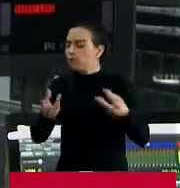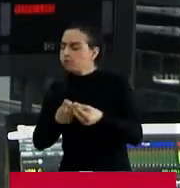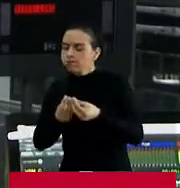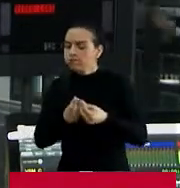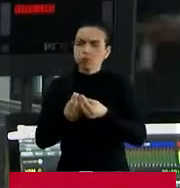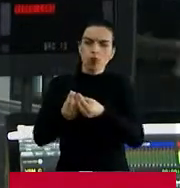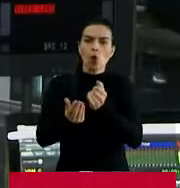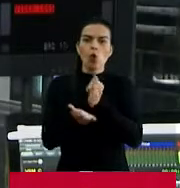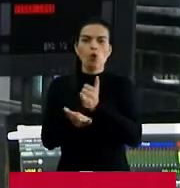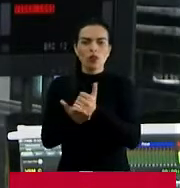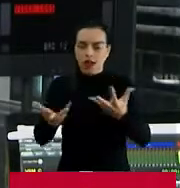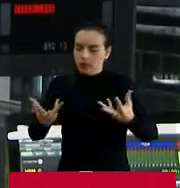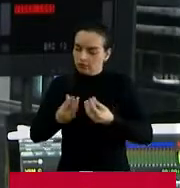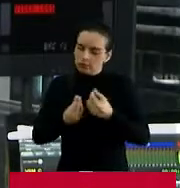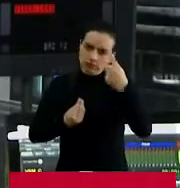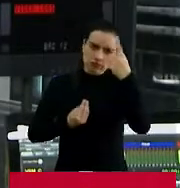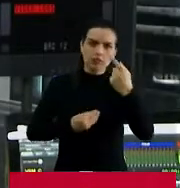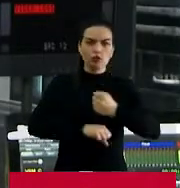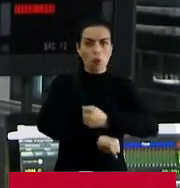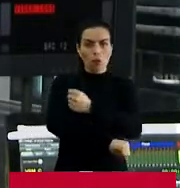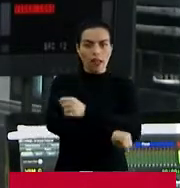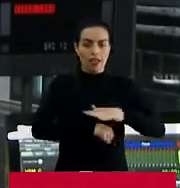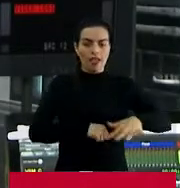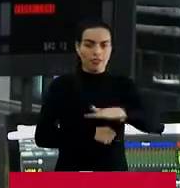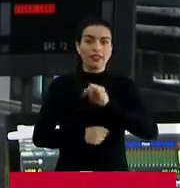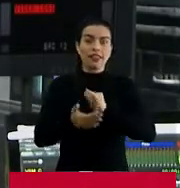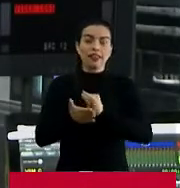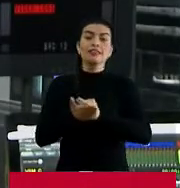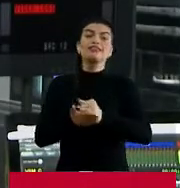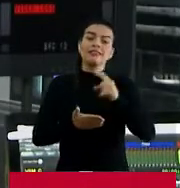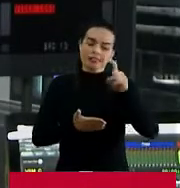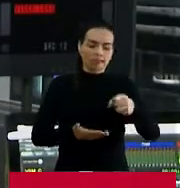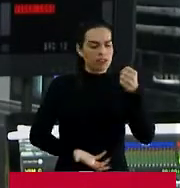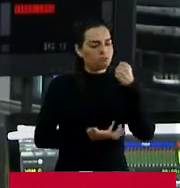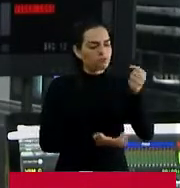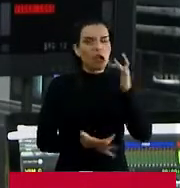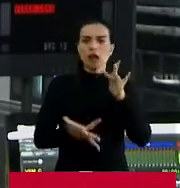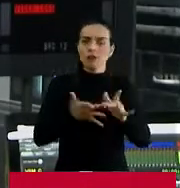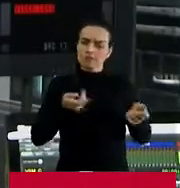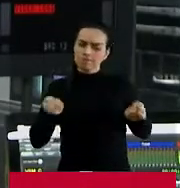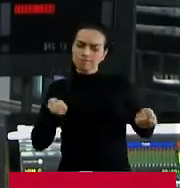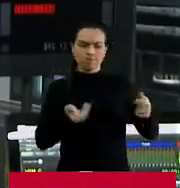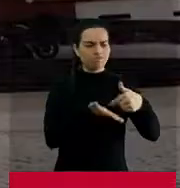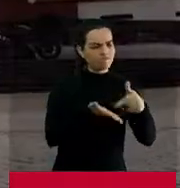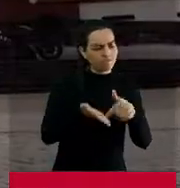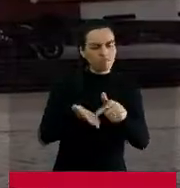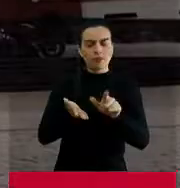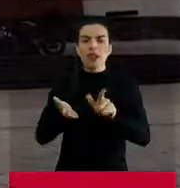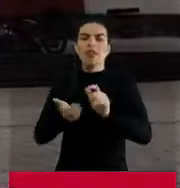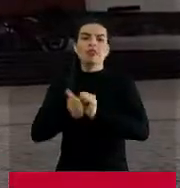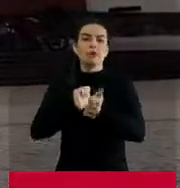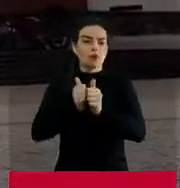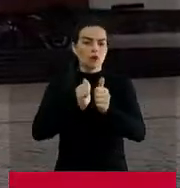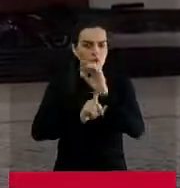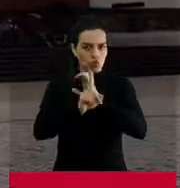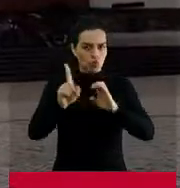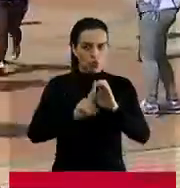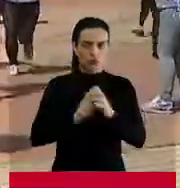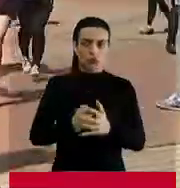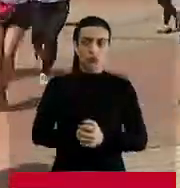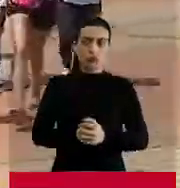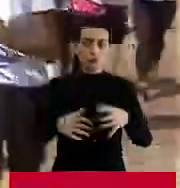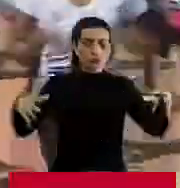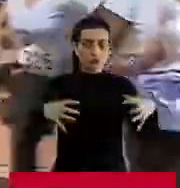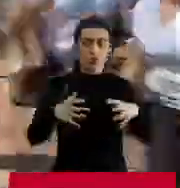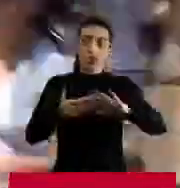Suba. La idea es agilizar la ejecución de estos recursos para proyectos de deporte y cultura. La comunidad de Suba, una de